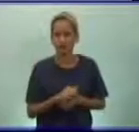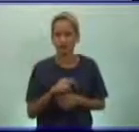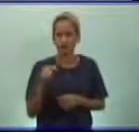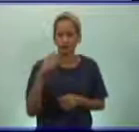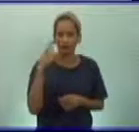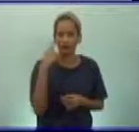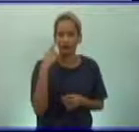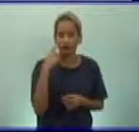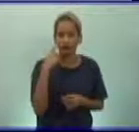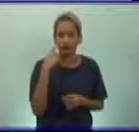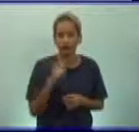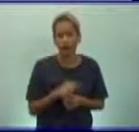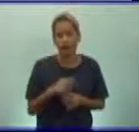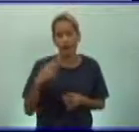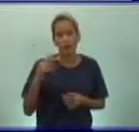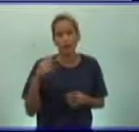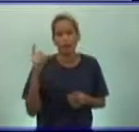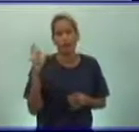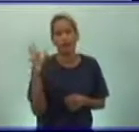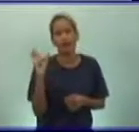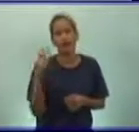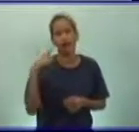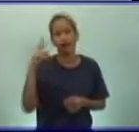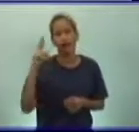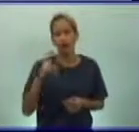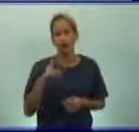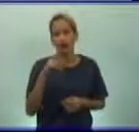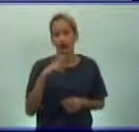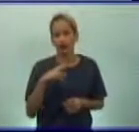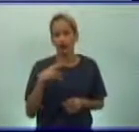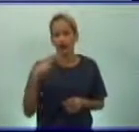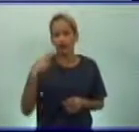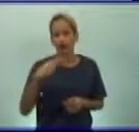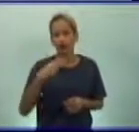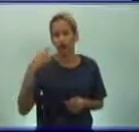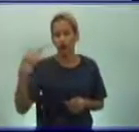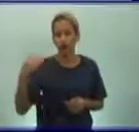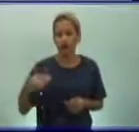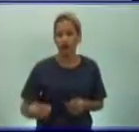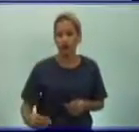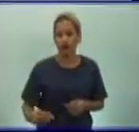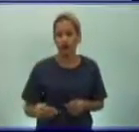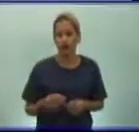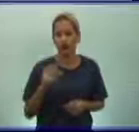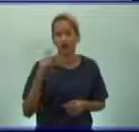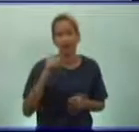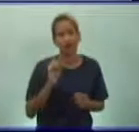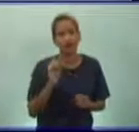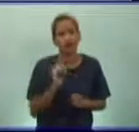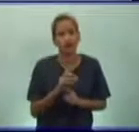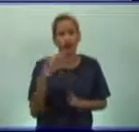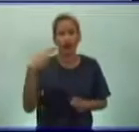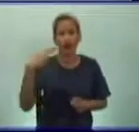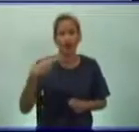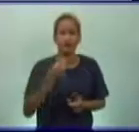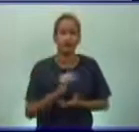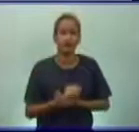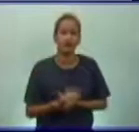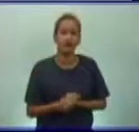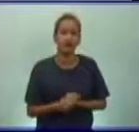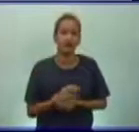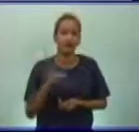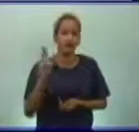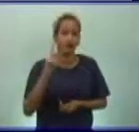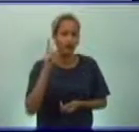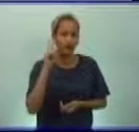la palabra humana, que es de uso frecuente y bueno, posee H inicial. Ah, por supuesto, no olviden